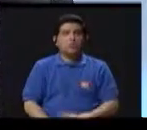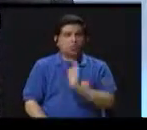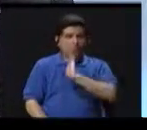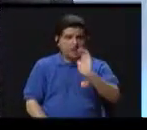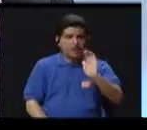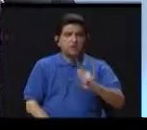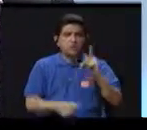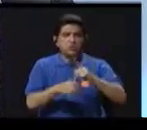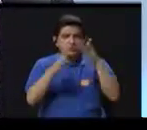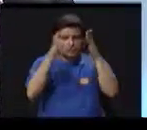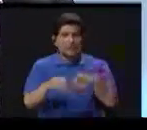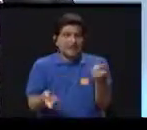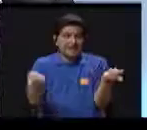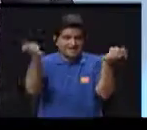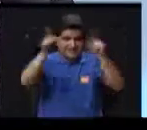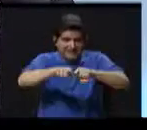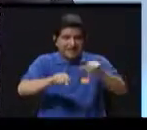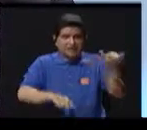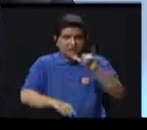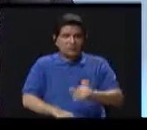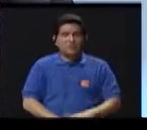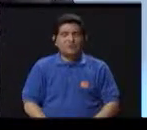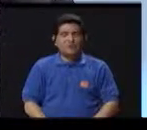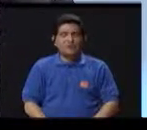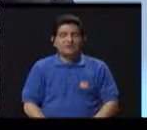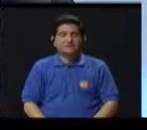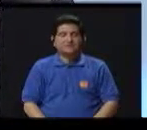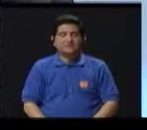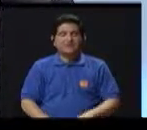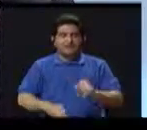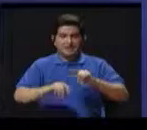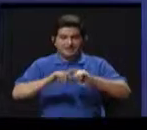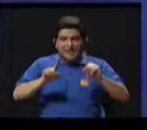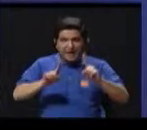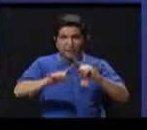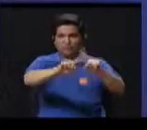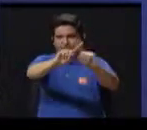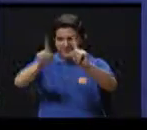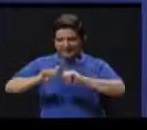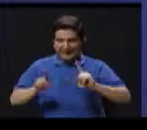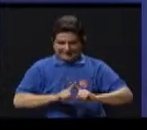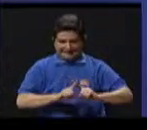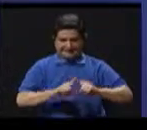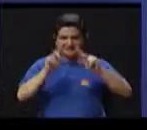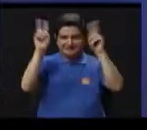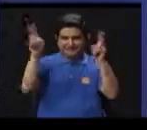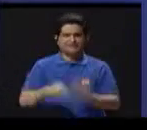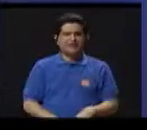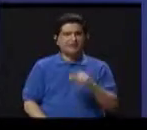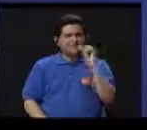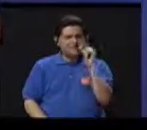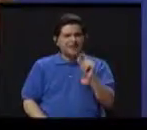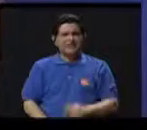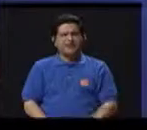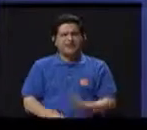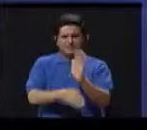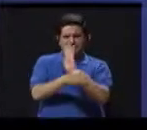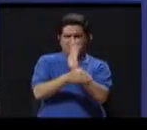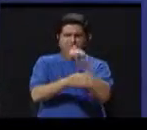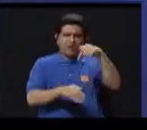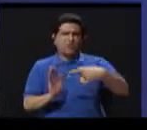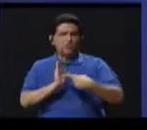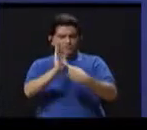hablar de los niños que son protagonistas, en este caso de Igualmente Diferentes. Un bello corto que les traemos